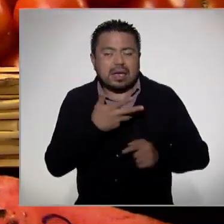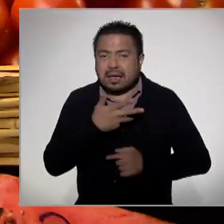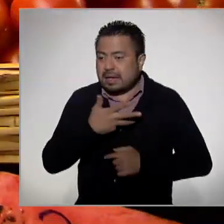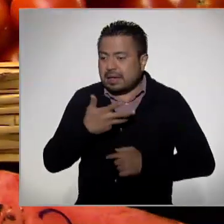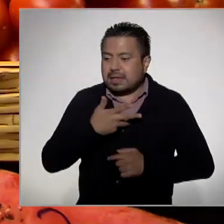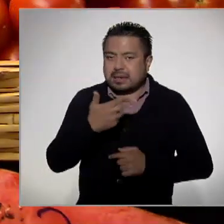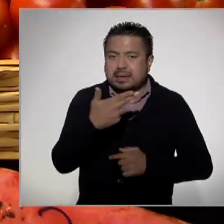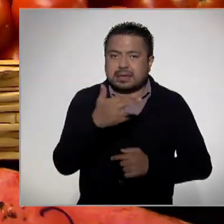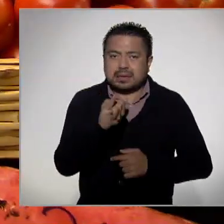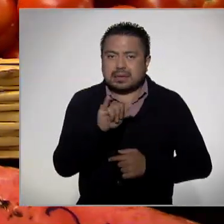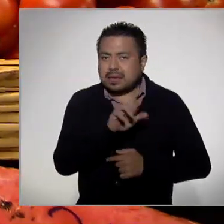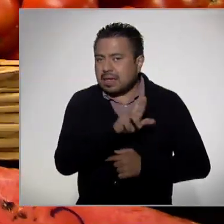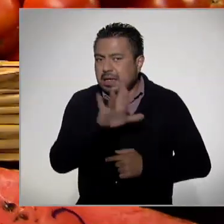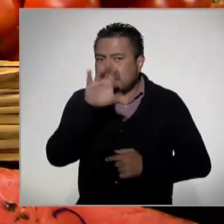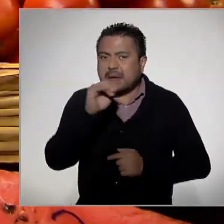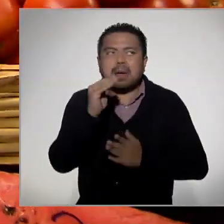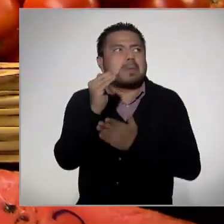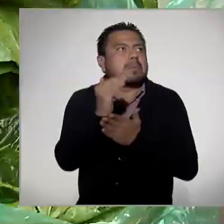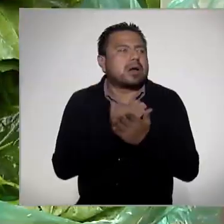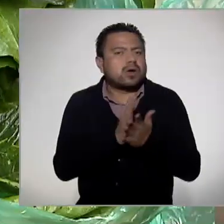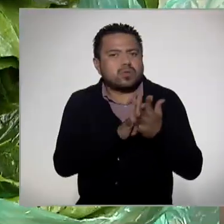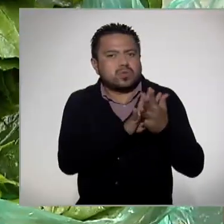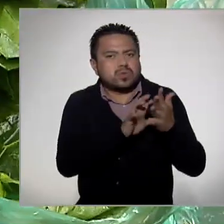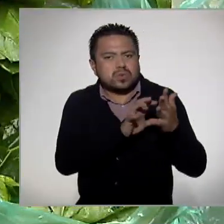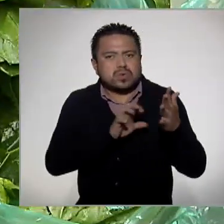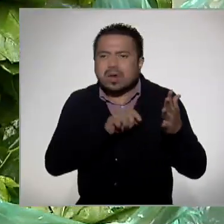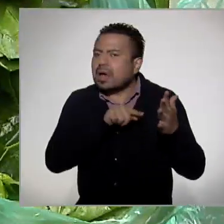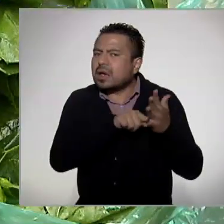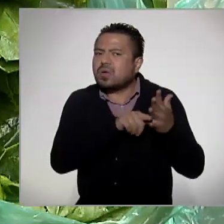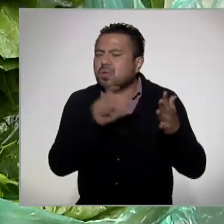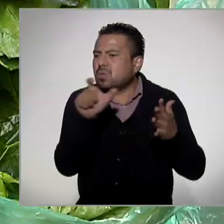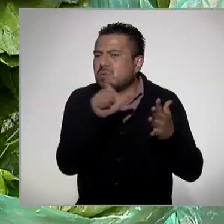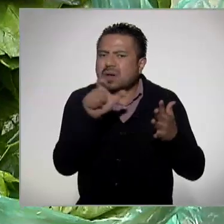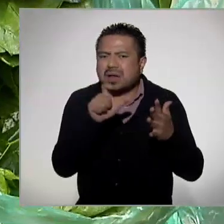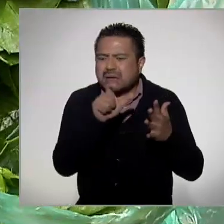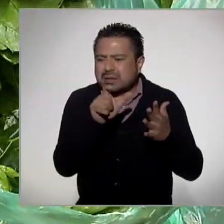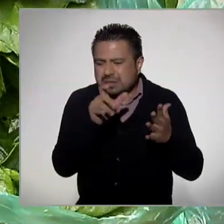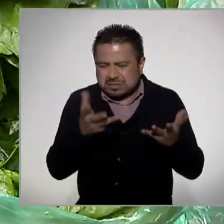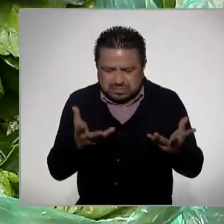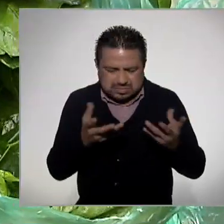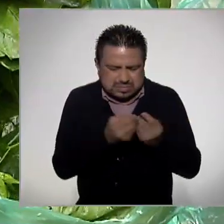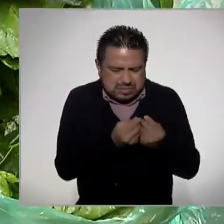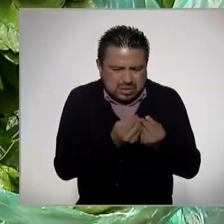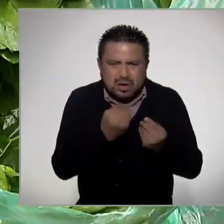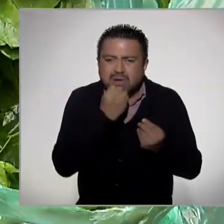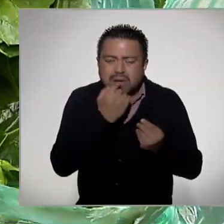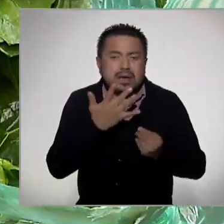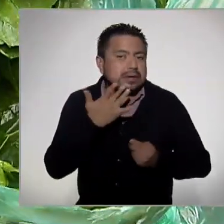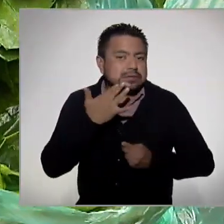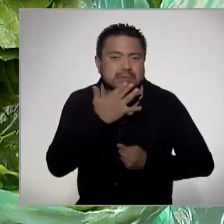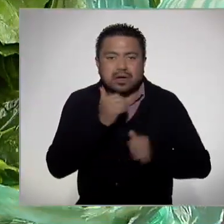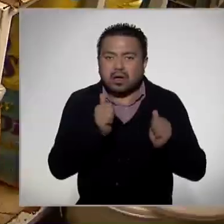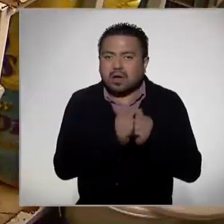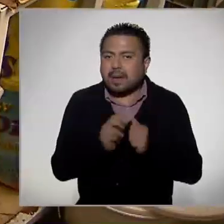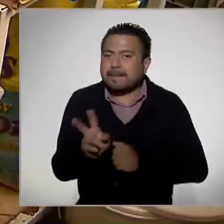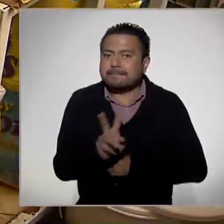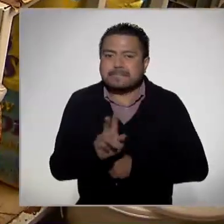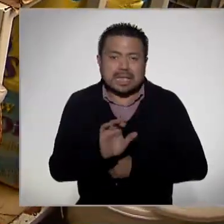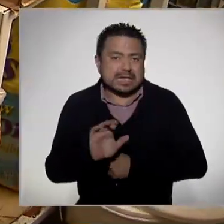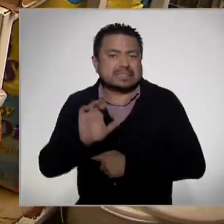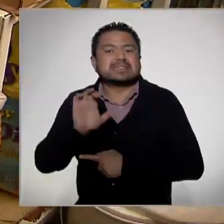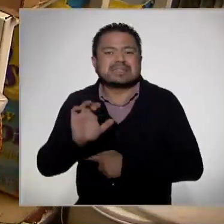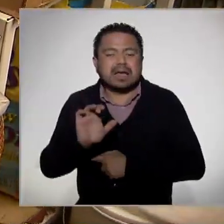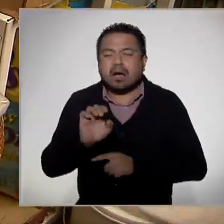que presenta una baja absorción que cuando la combinamos con alimentos ricos en vitamina c